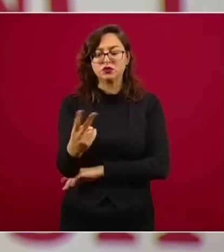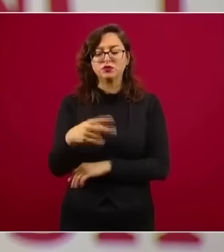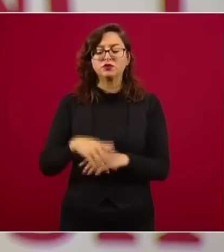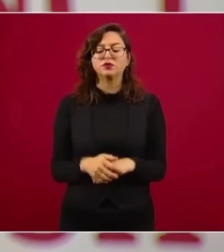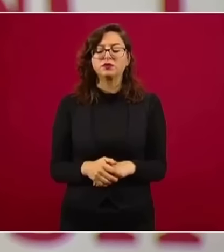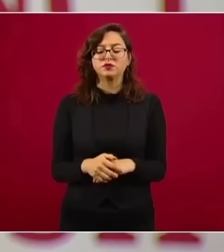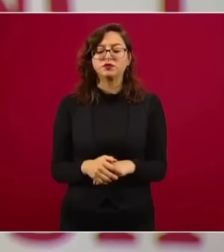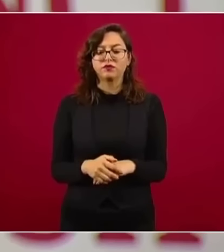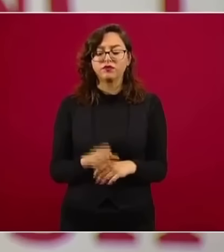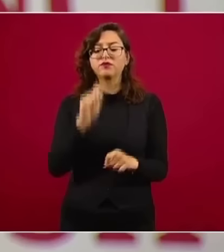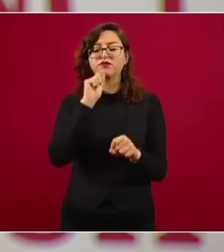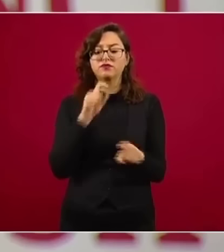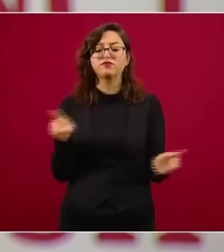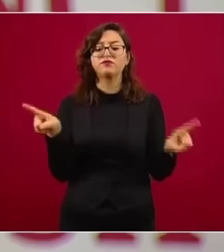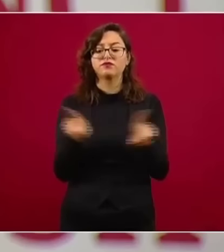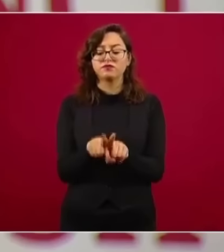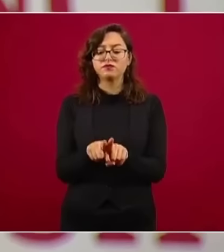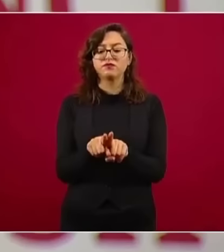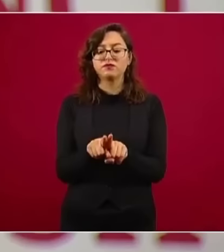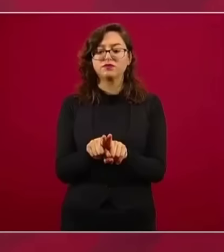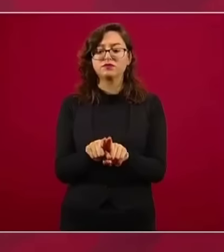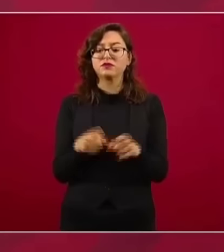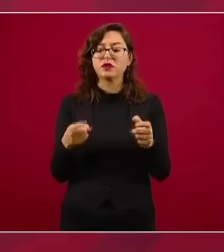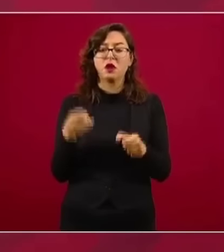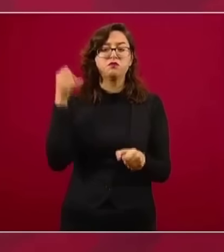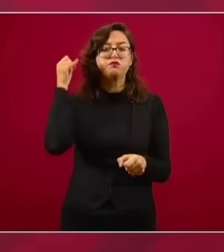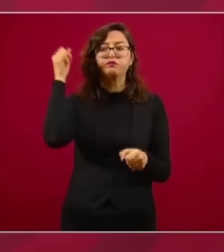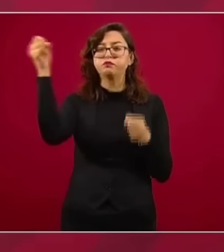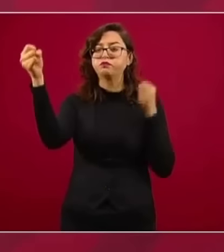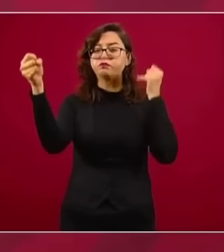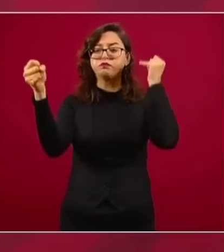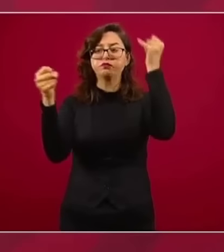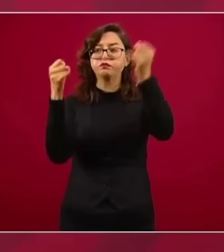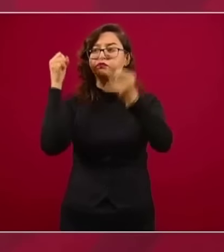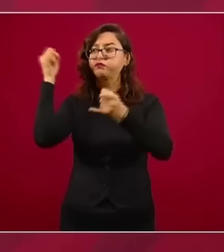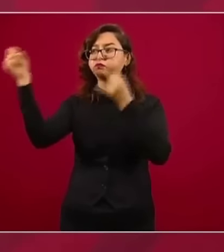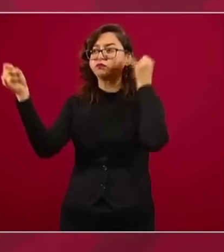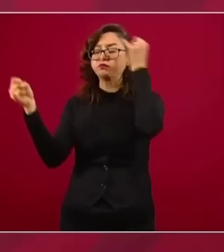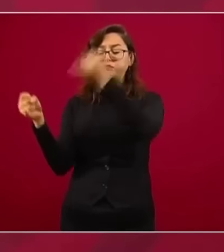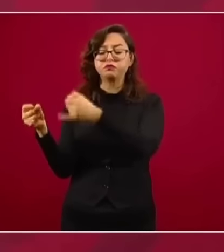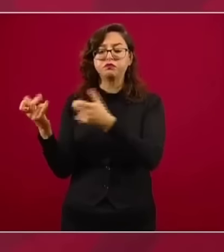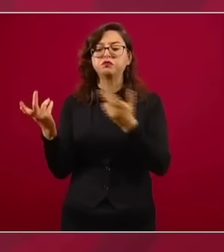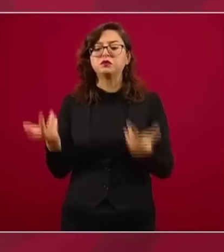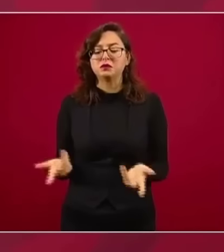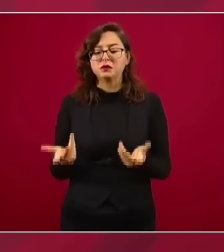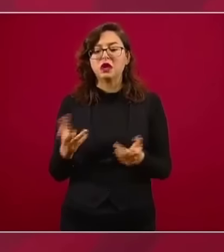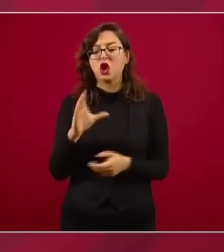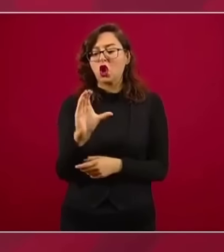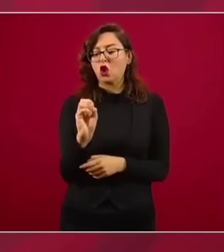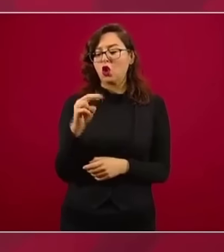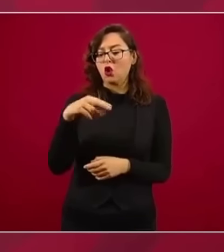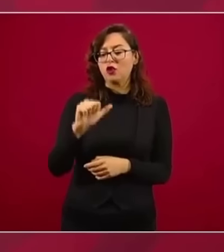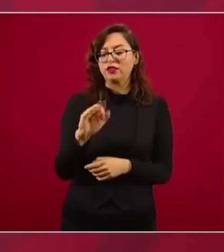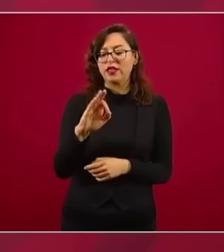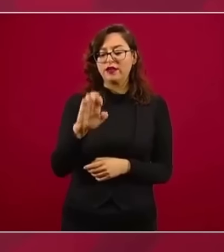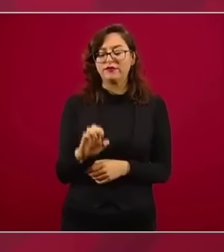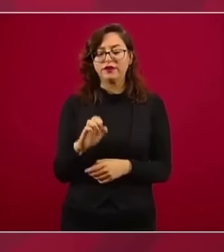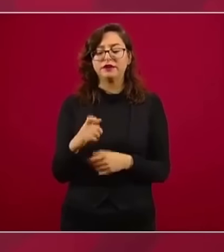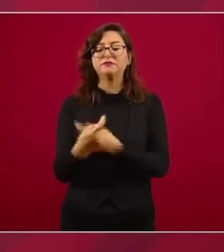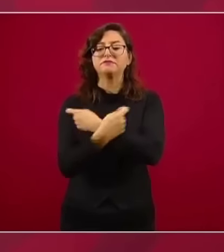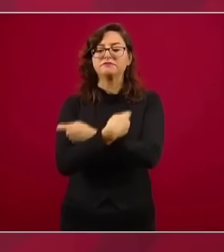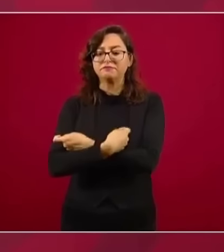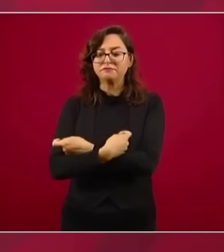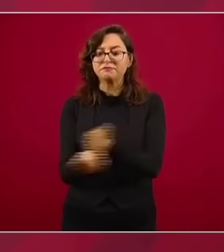clases, y también en lugares más remotos, CONAFE va a repartir de manera personal